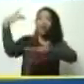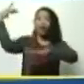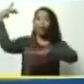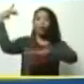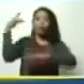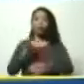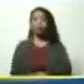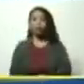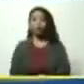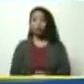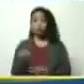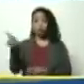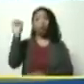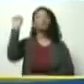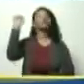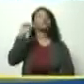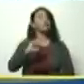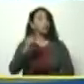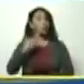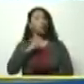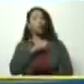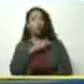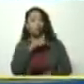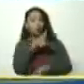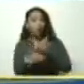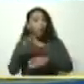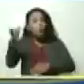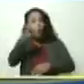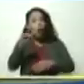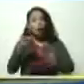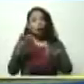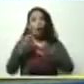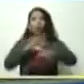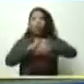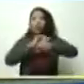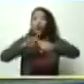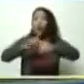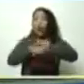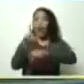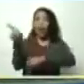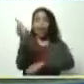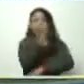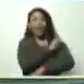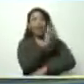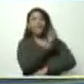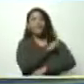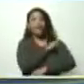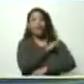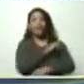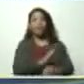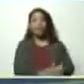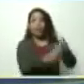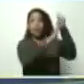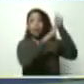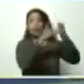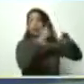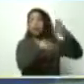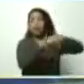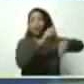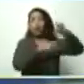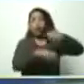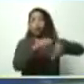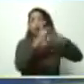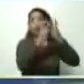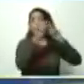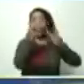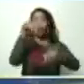eso sí nosotros vamos a buscar doctor Jorge Rodríguez jefe de la delegación de negociación de